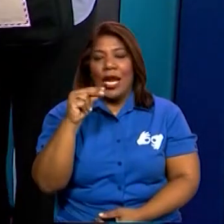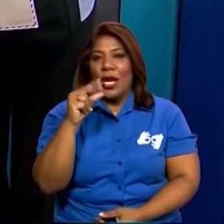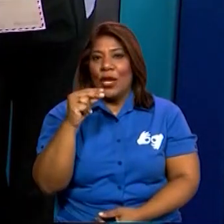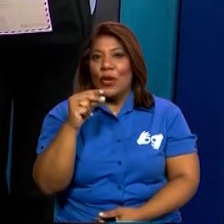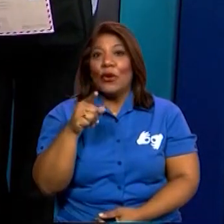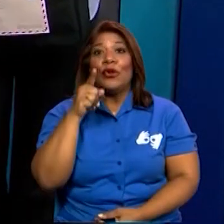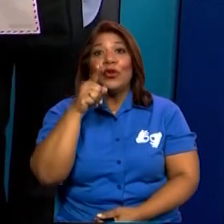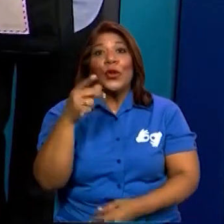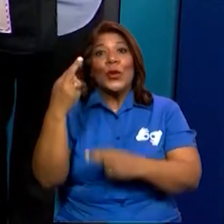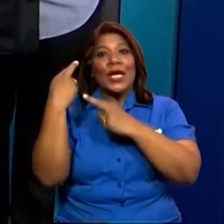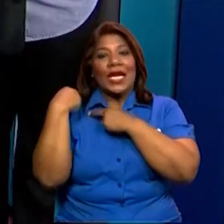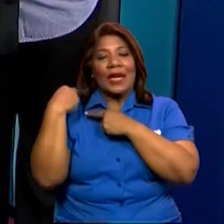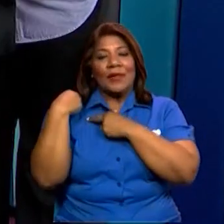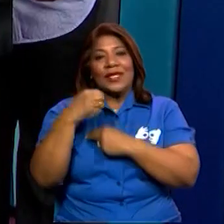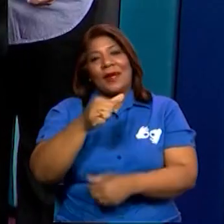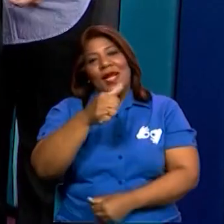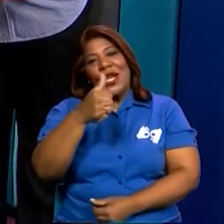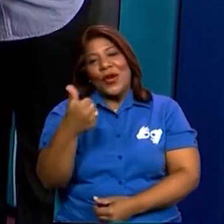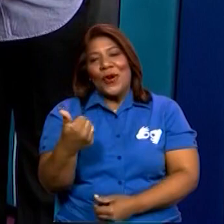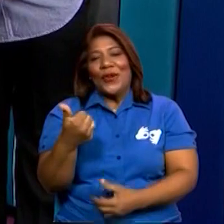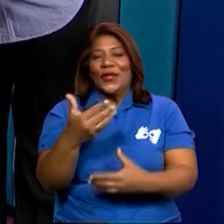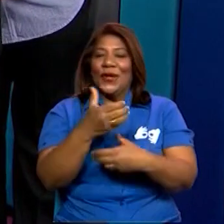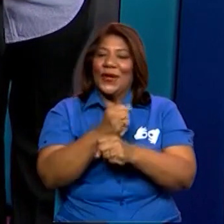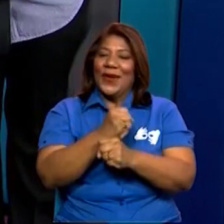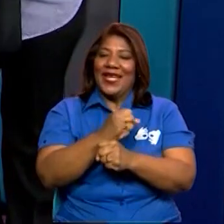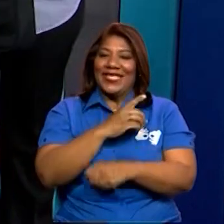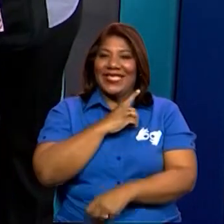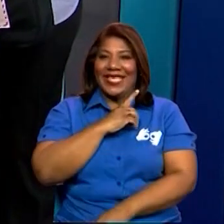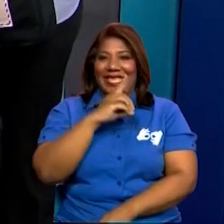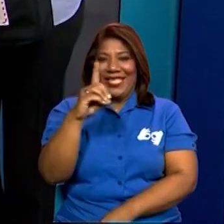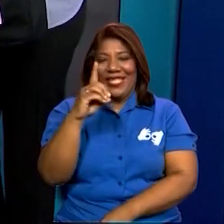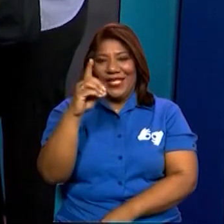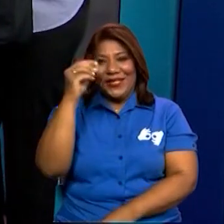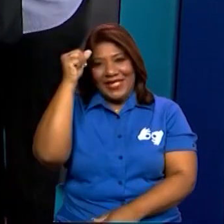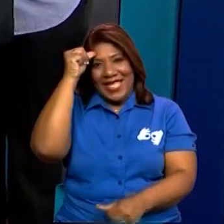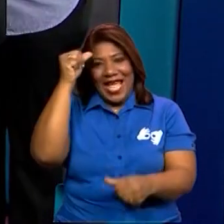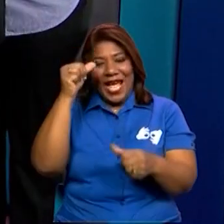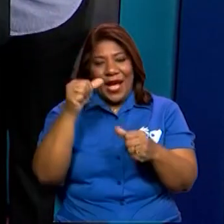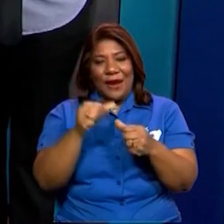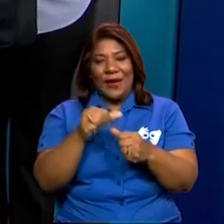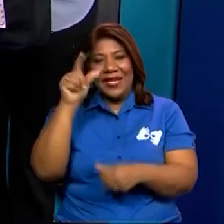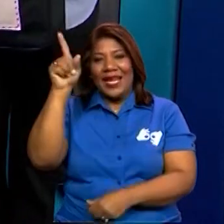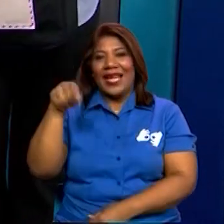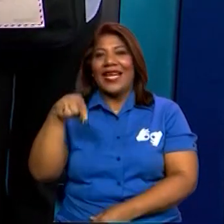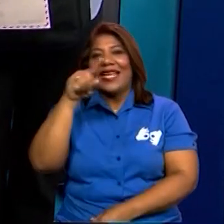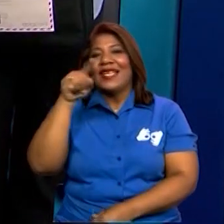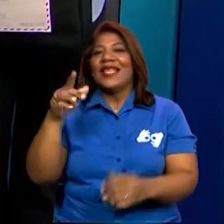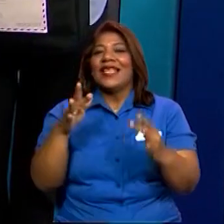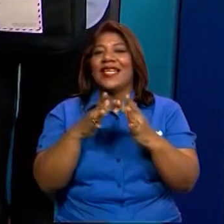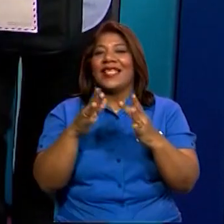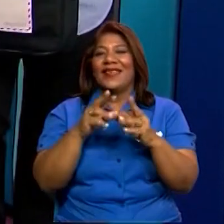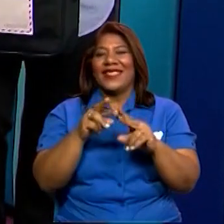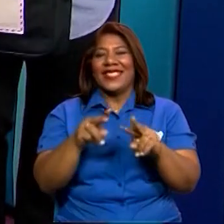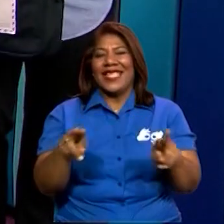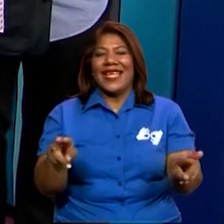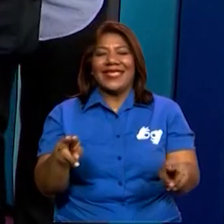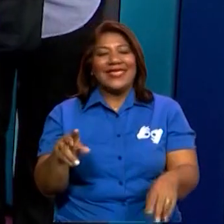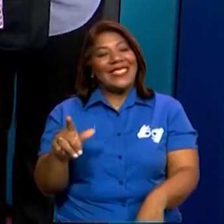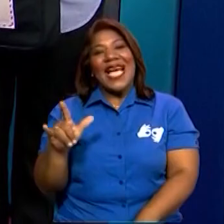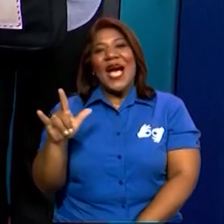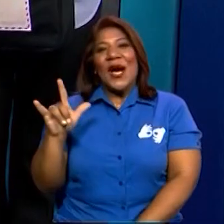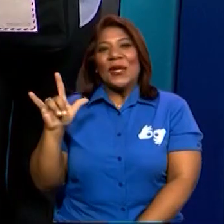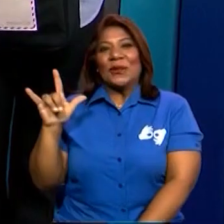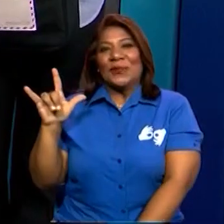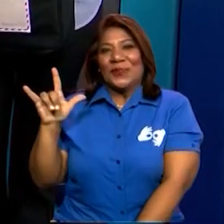haz tu parte, lo demás lo hace Dios. Y recuerda, la estrella se conecta con la diversidad.